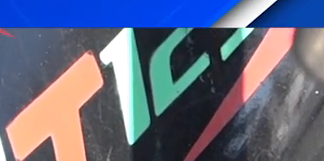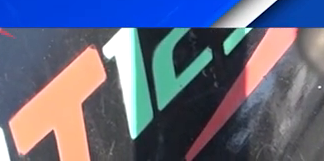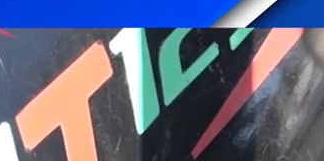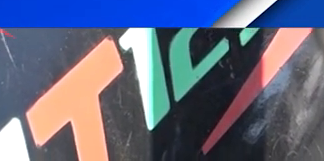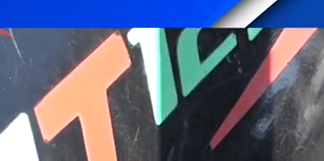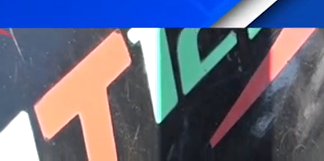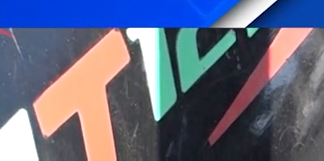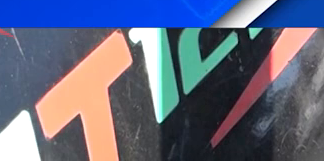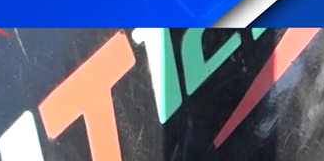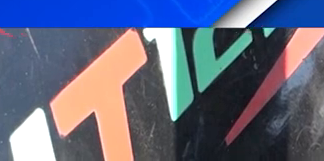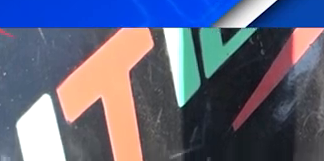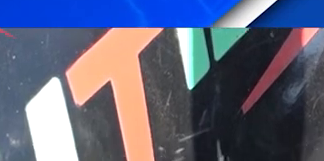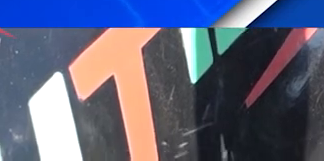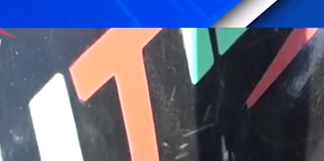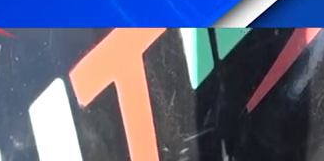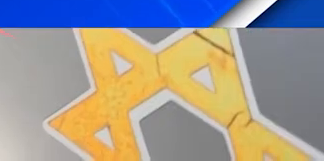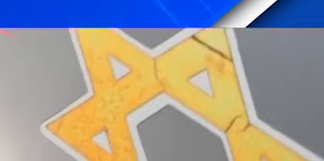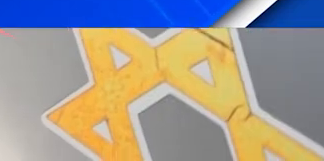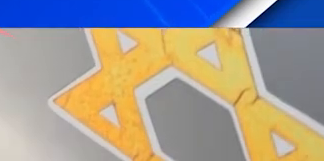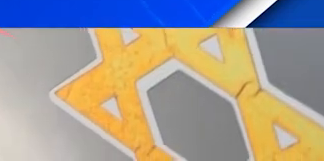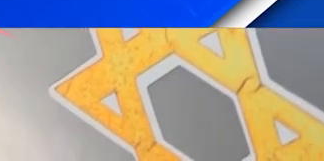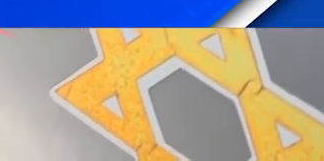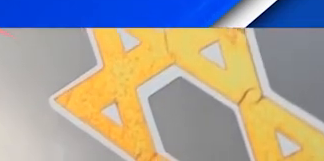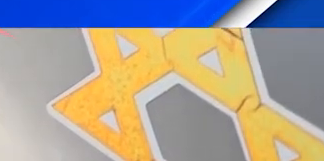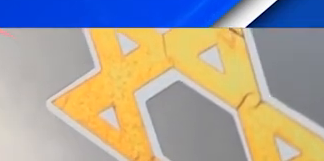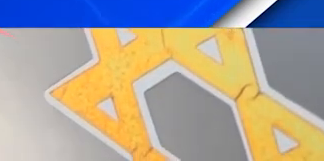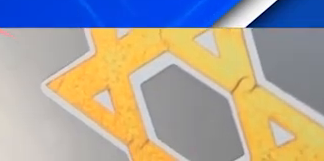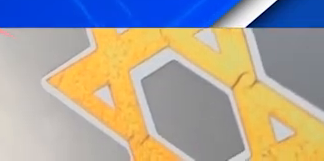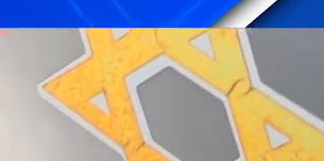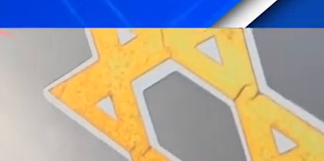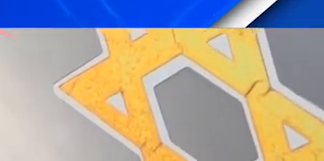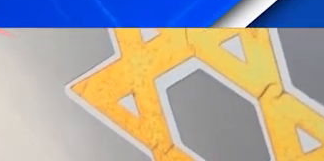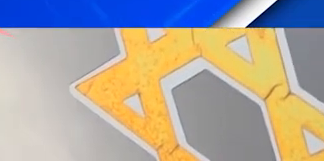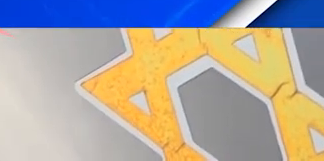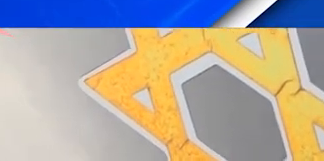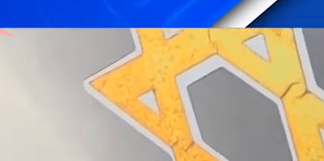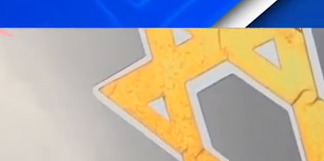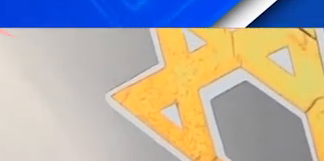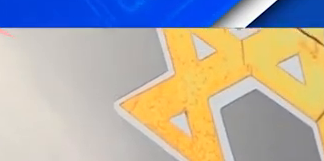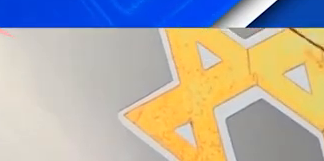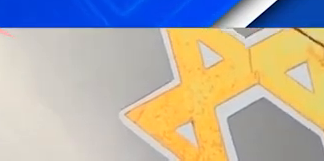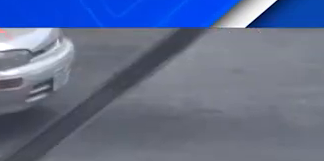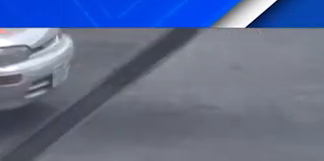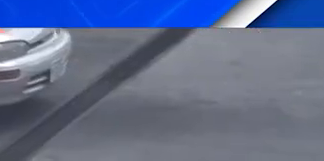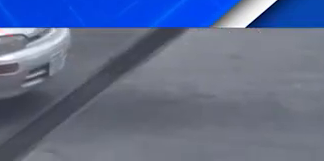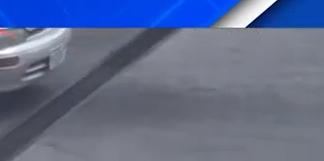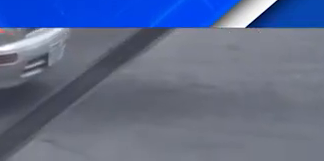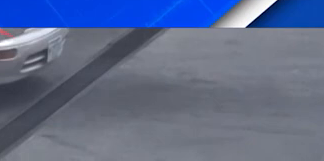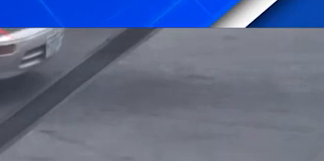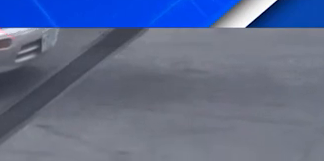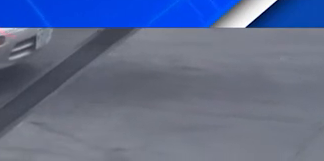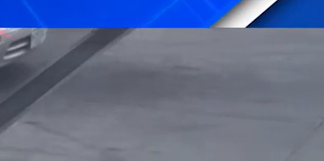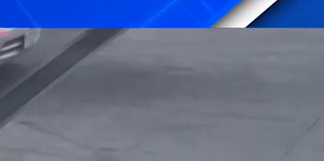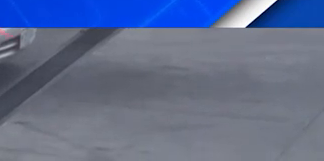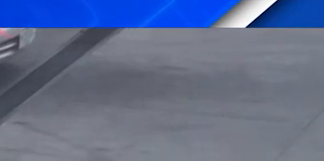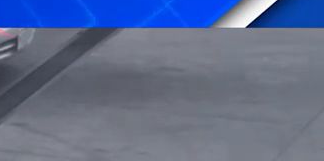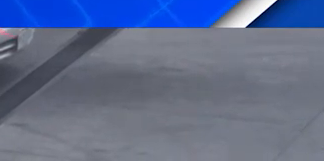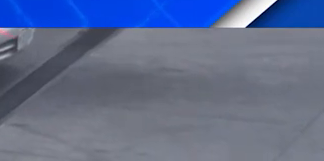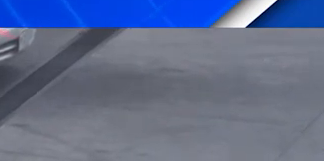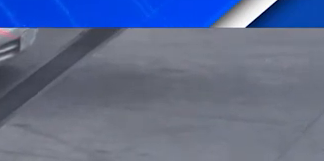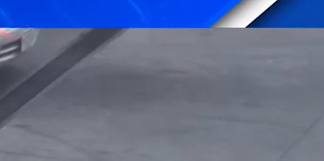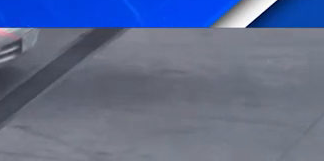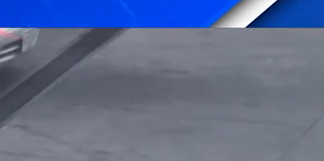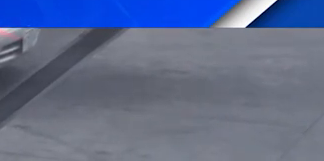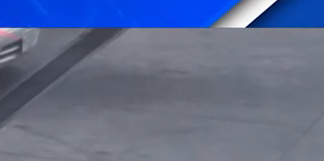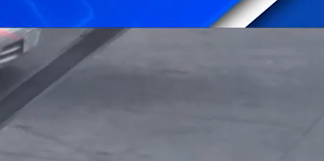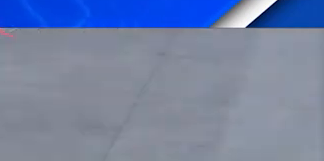destacó que el gobierno desde marzo del presente año tomó medidas para el congelamiento de los precios de los combustibles e hidrocarburos